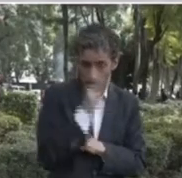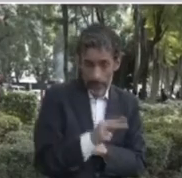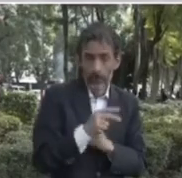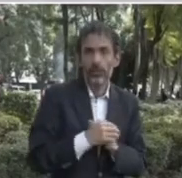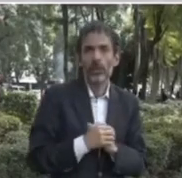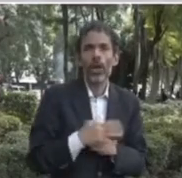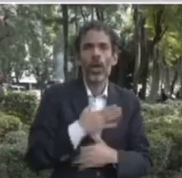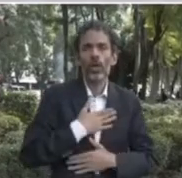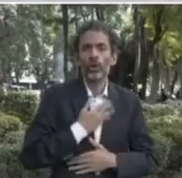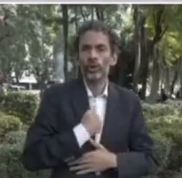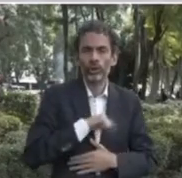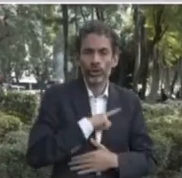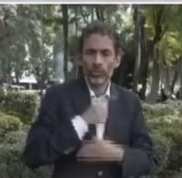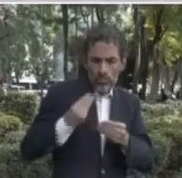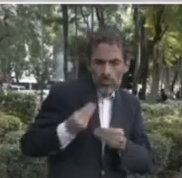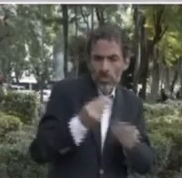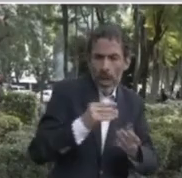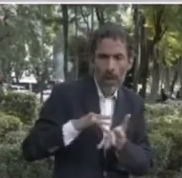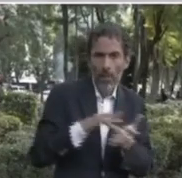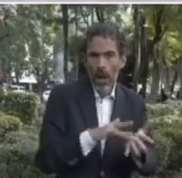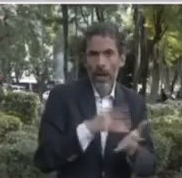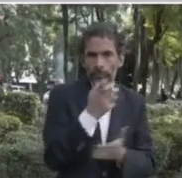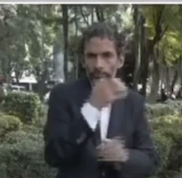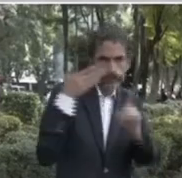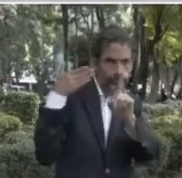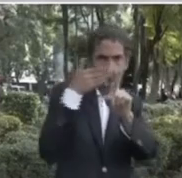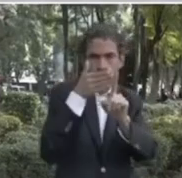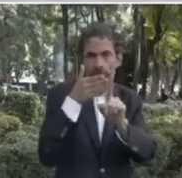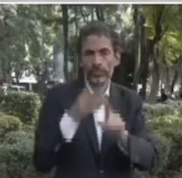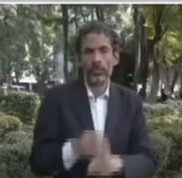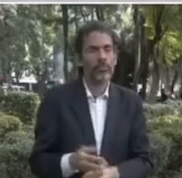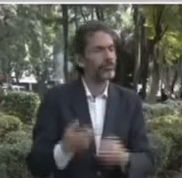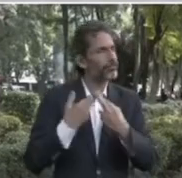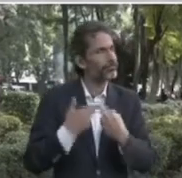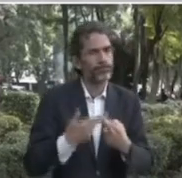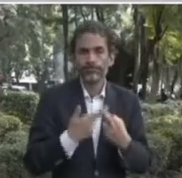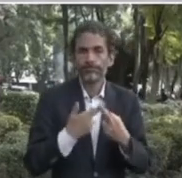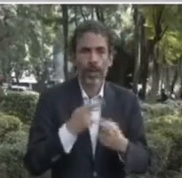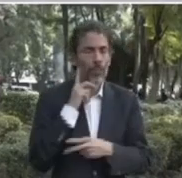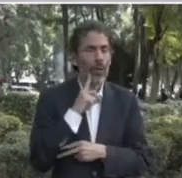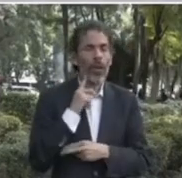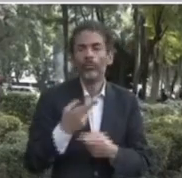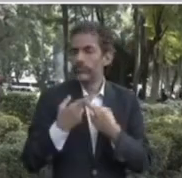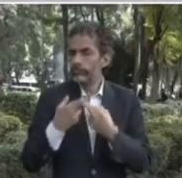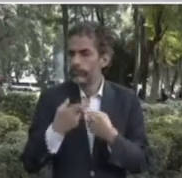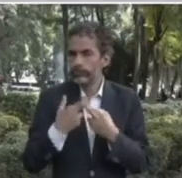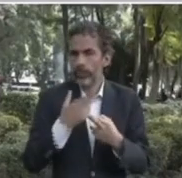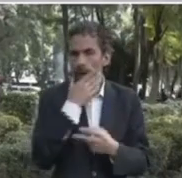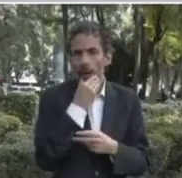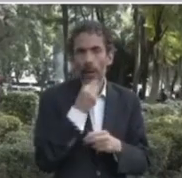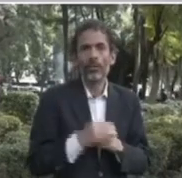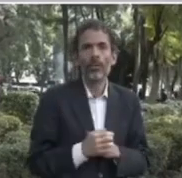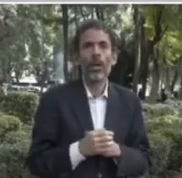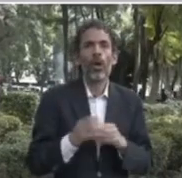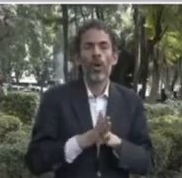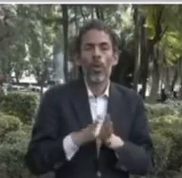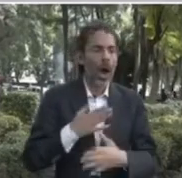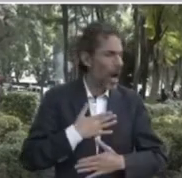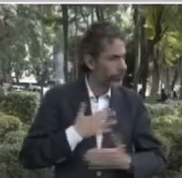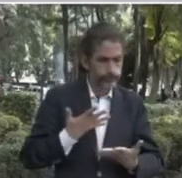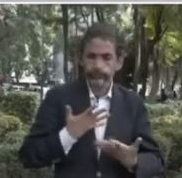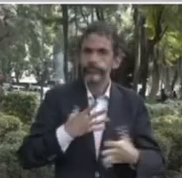apoyado felizmente a la causa. Muchísimas mujeres, muchísimos hombres que hemos dado lo que